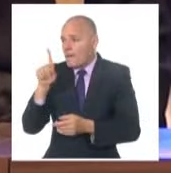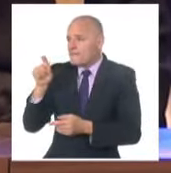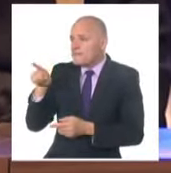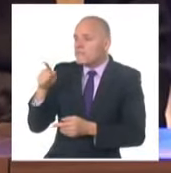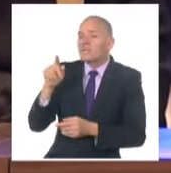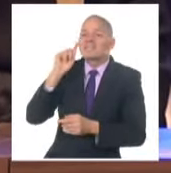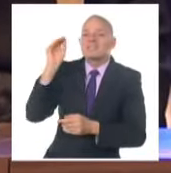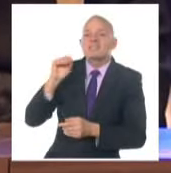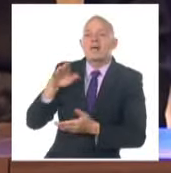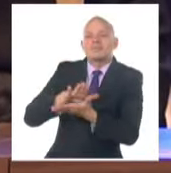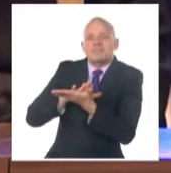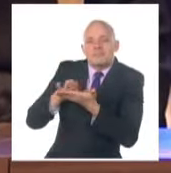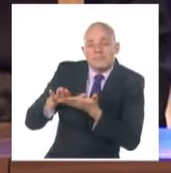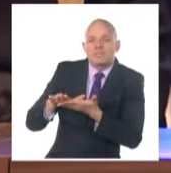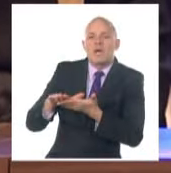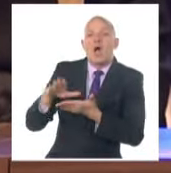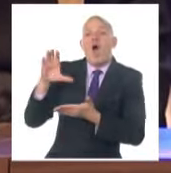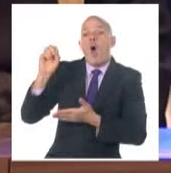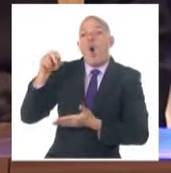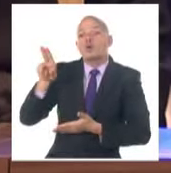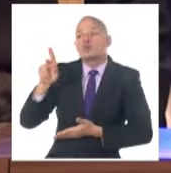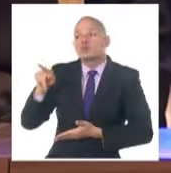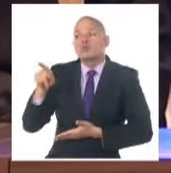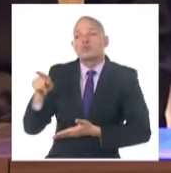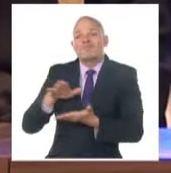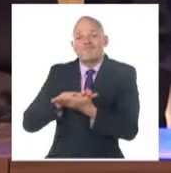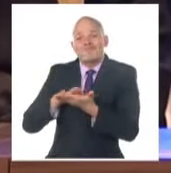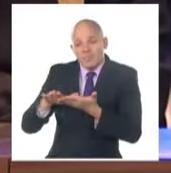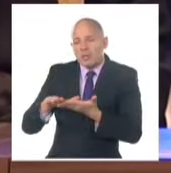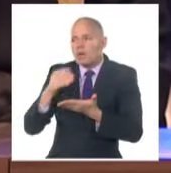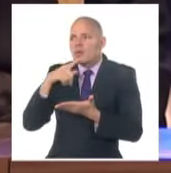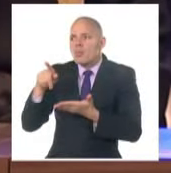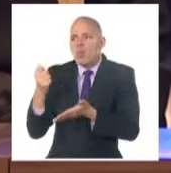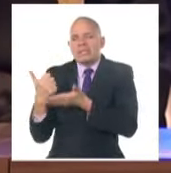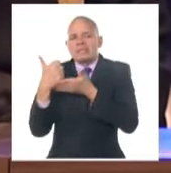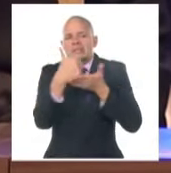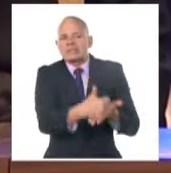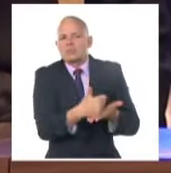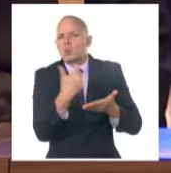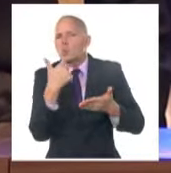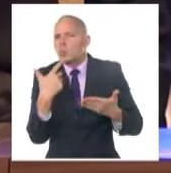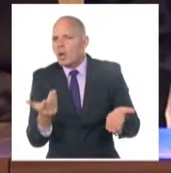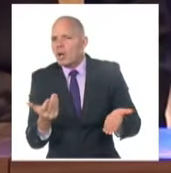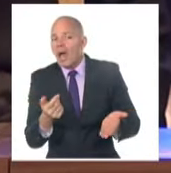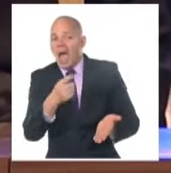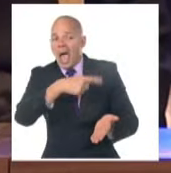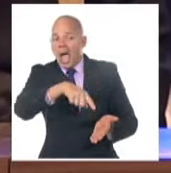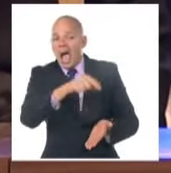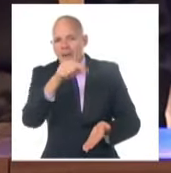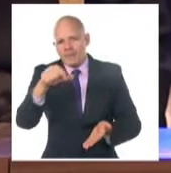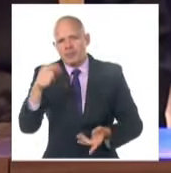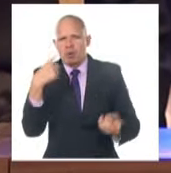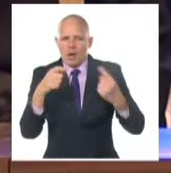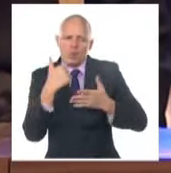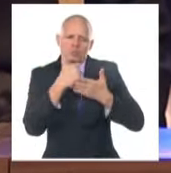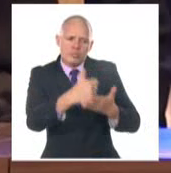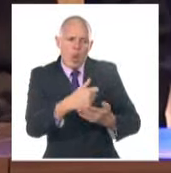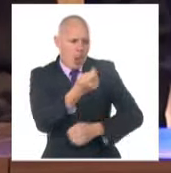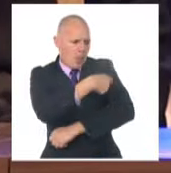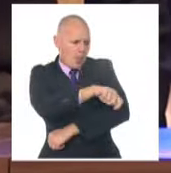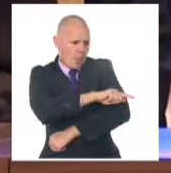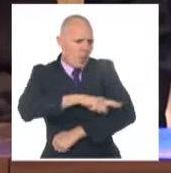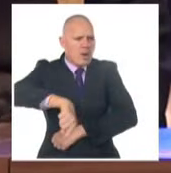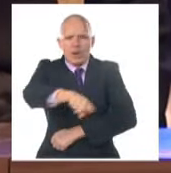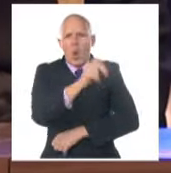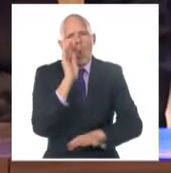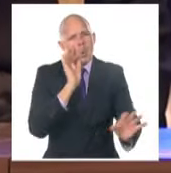Unidas con el mandato de garantizar la seguridad y la protección de la población civil